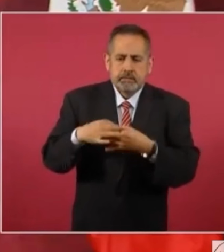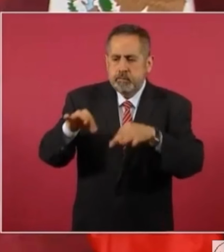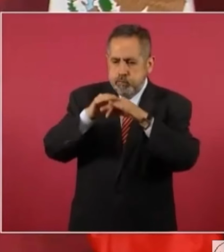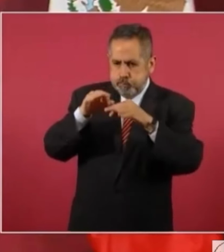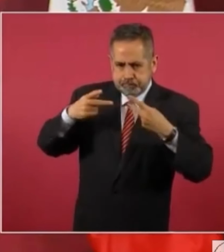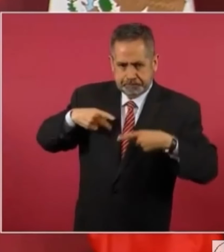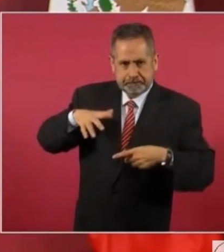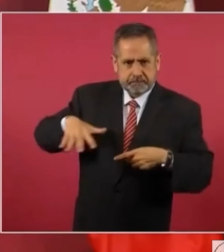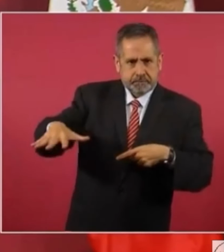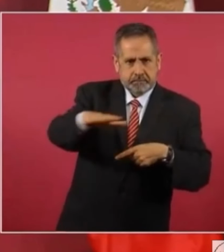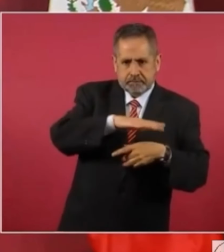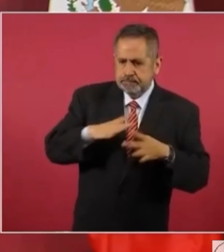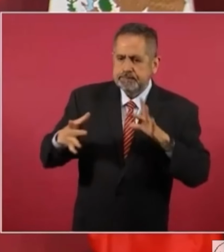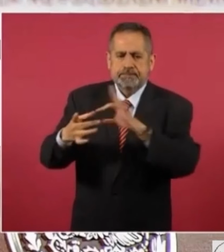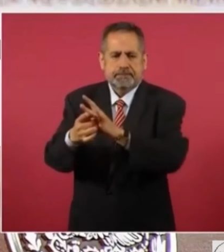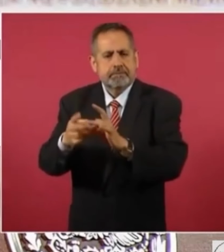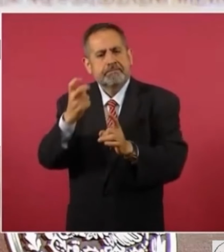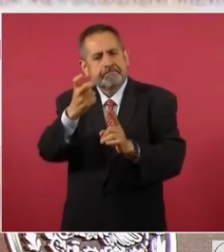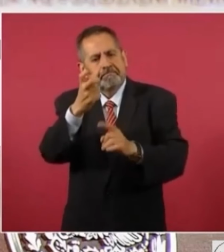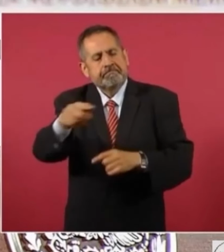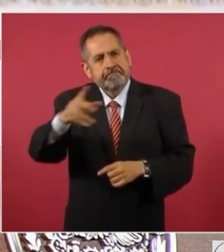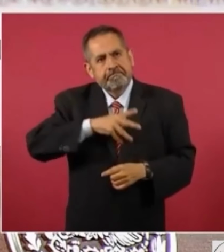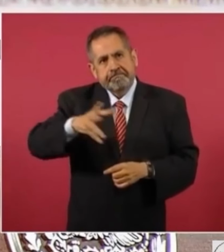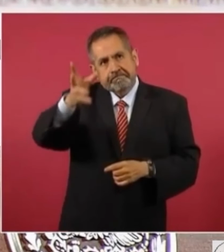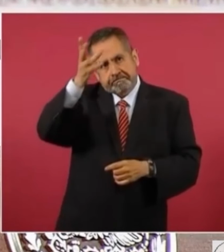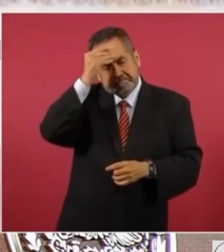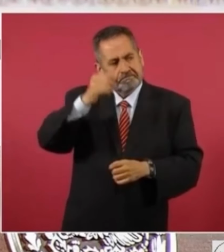Esa es la lección.